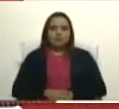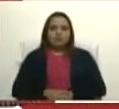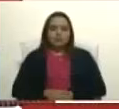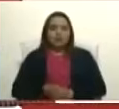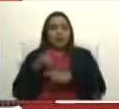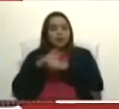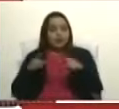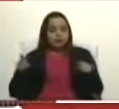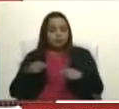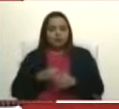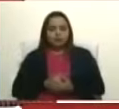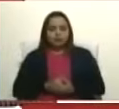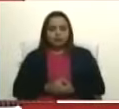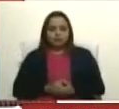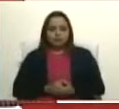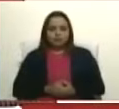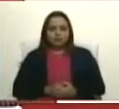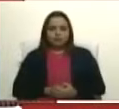el